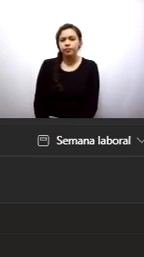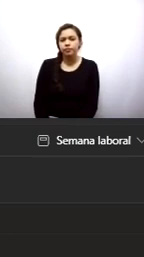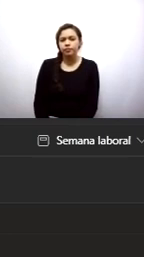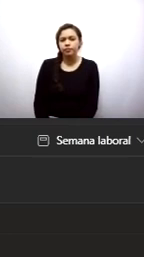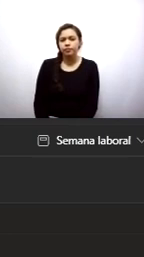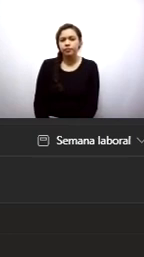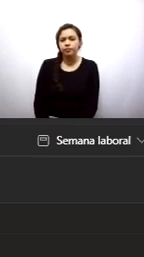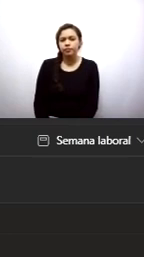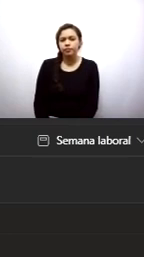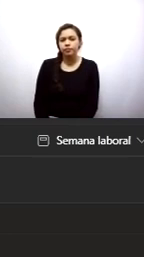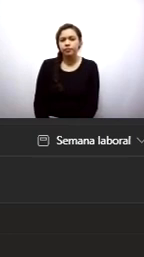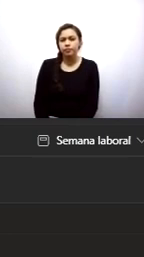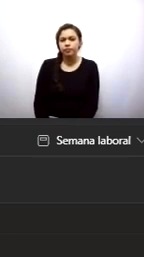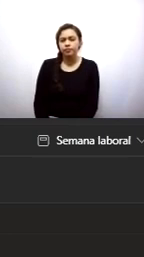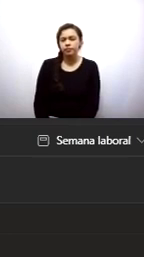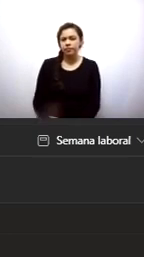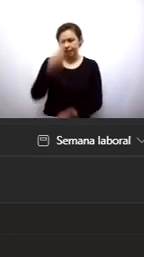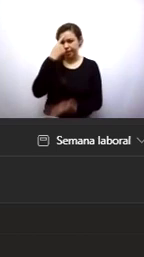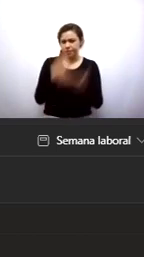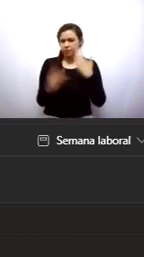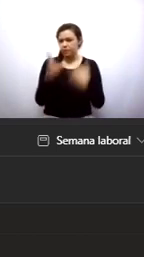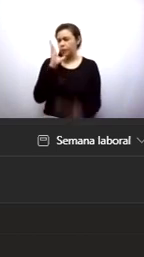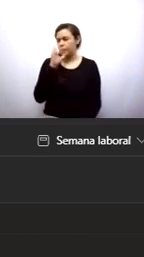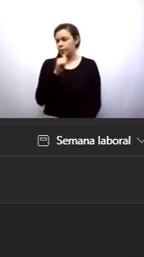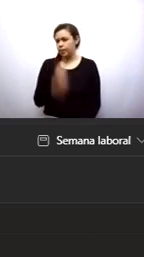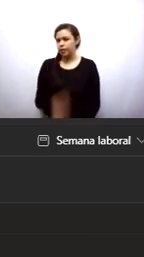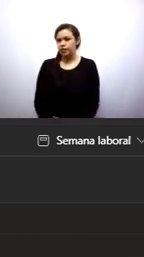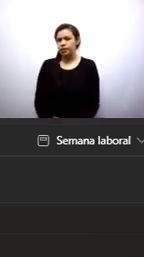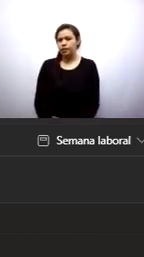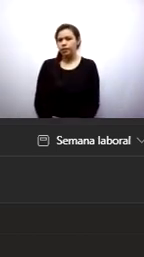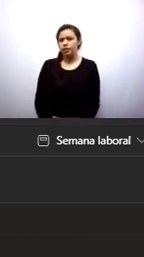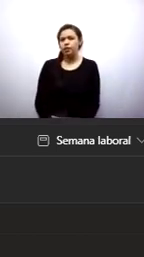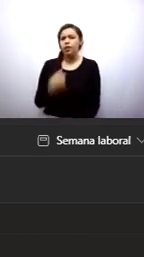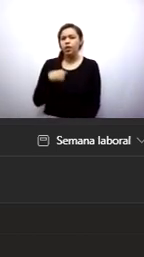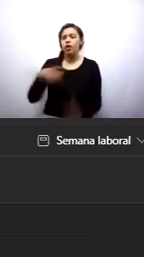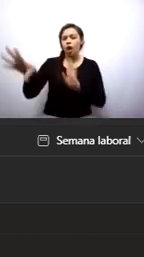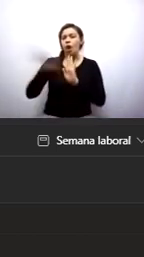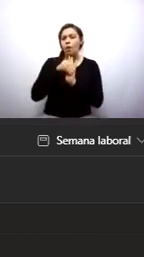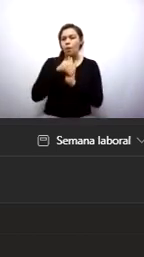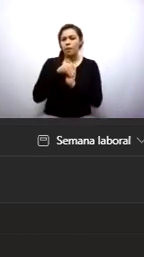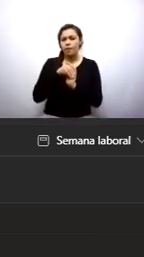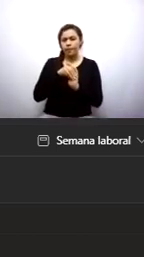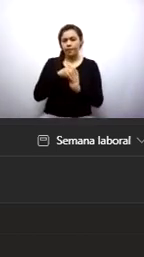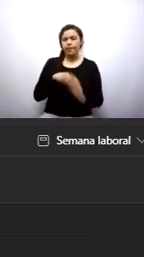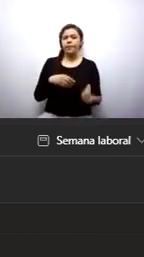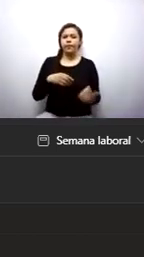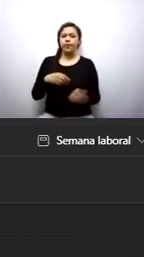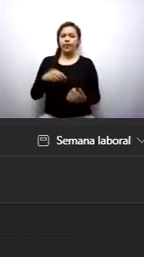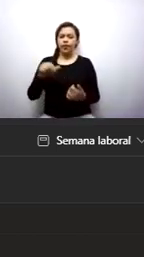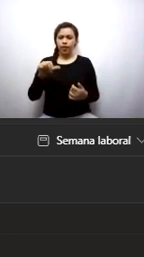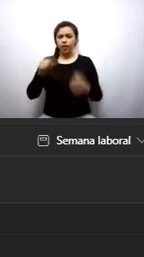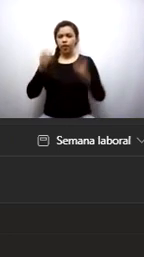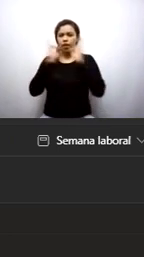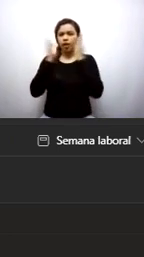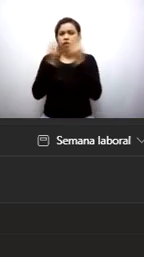Y creo que no se deja. Vamos a copiarlo de todas maneras. Otra manera en que lo podemos copiar es